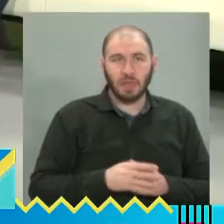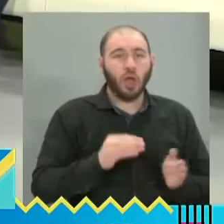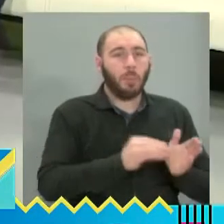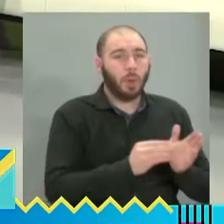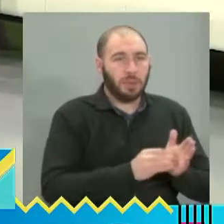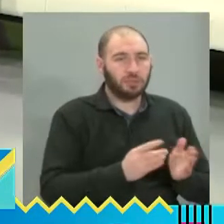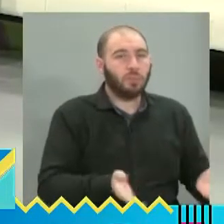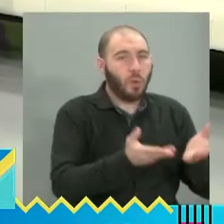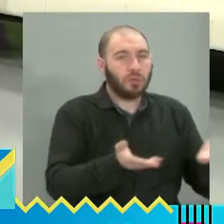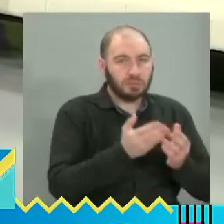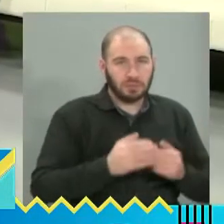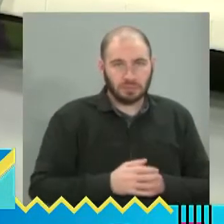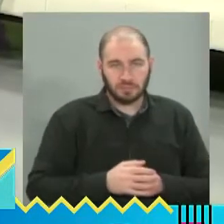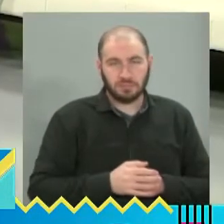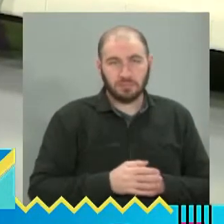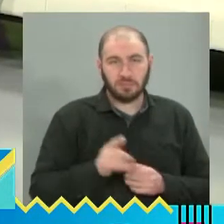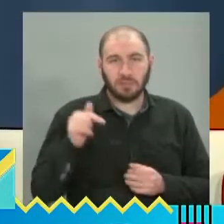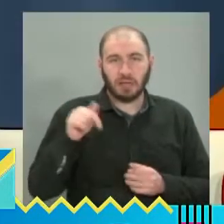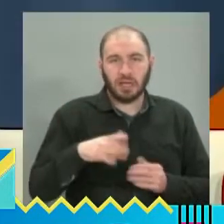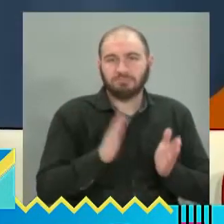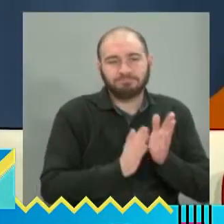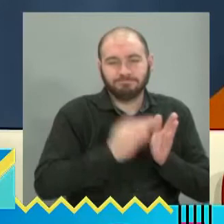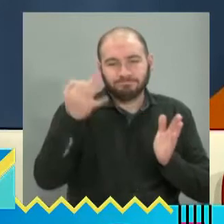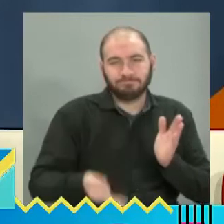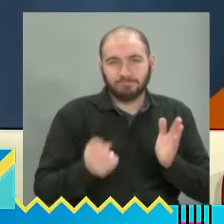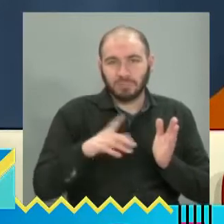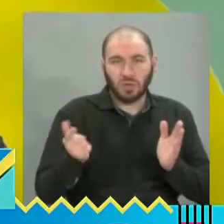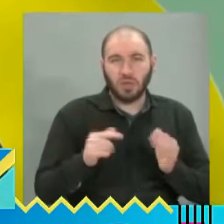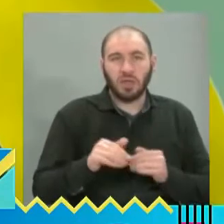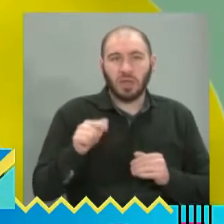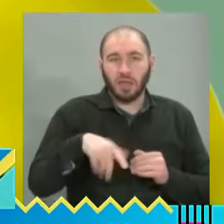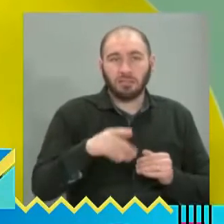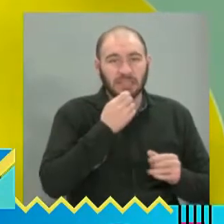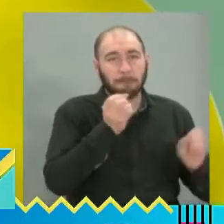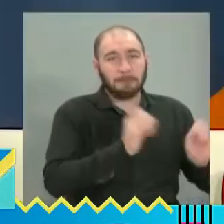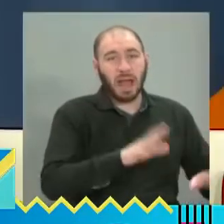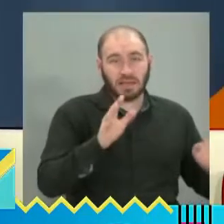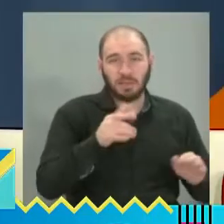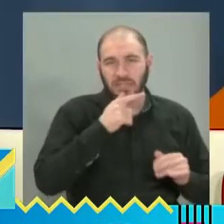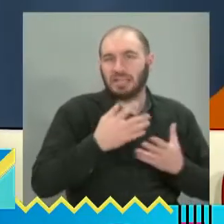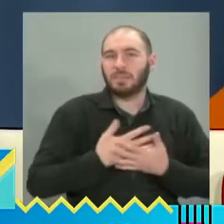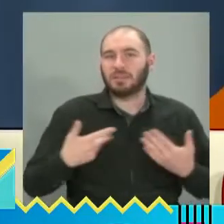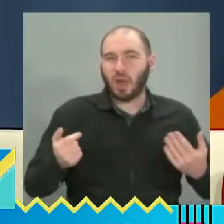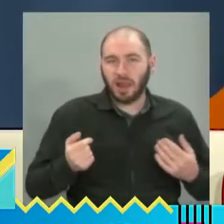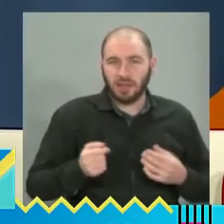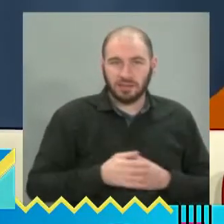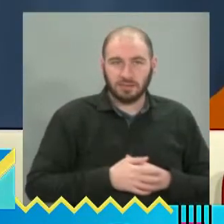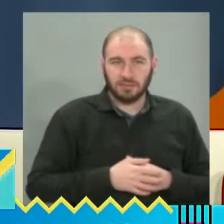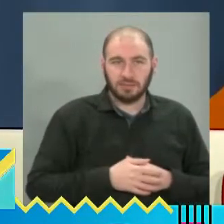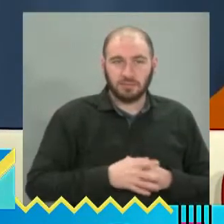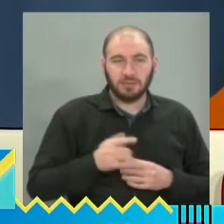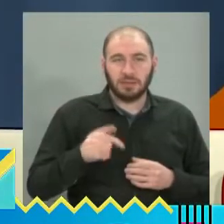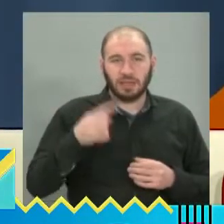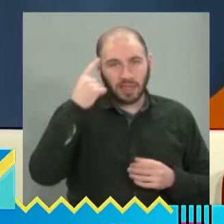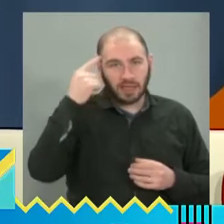con alta motivación. En un aspecto, ya no concreto ni científico, sino que espiritual. Y deja por